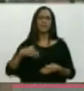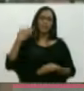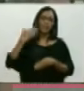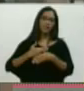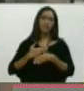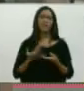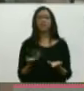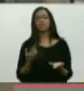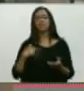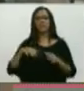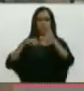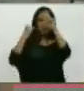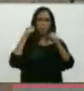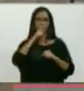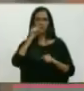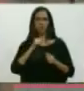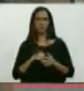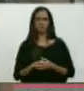embajadores de Maduro.